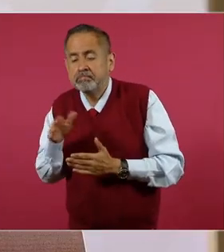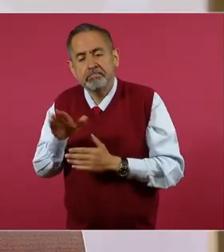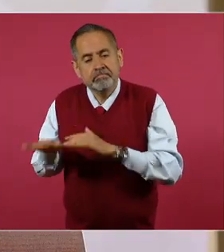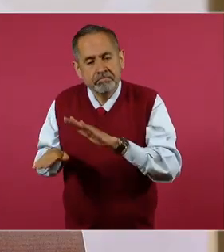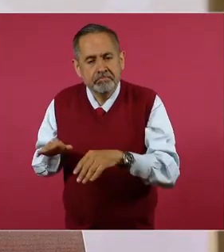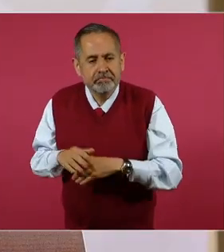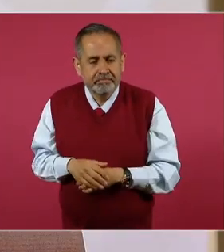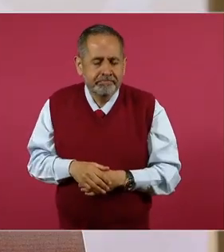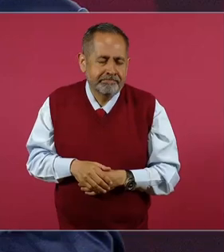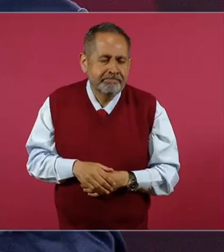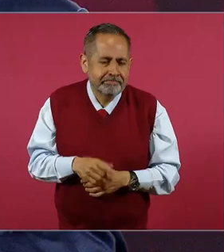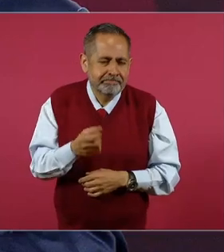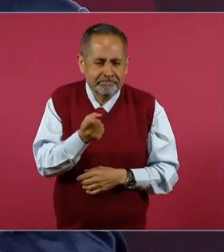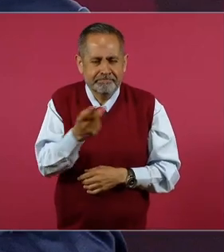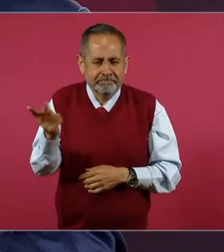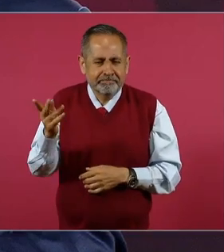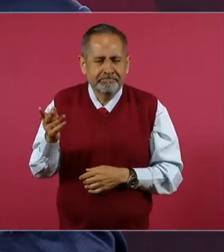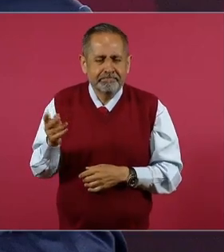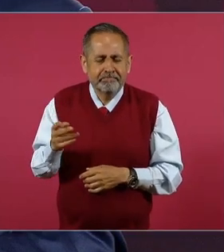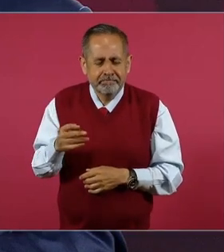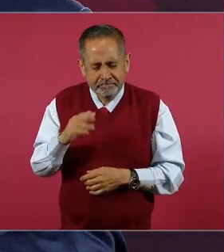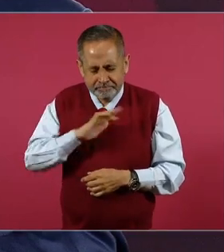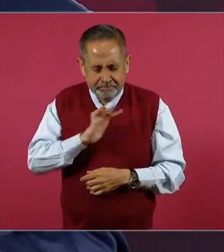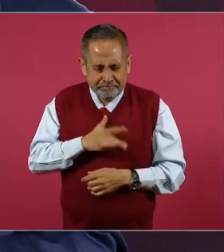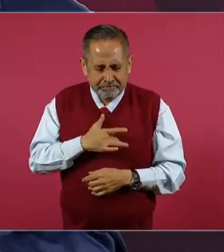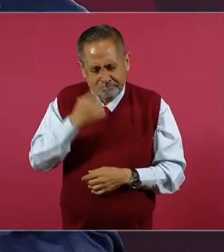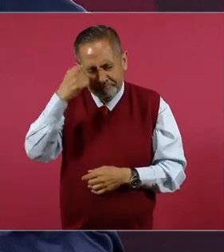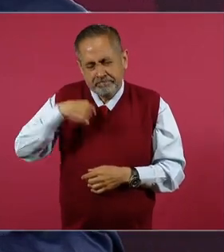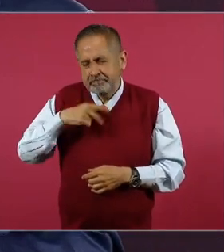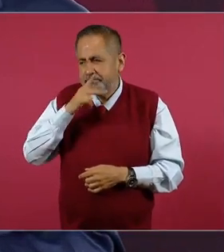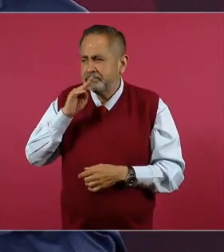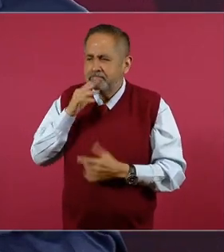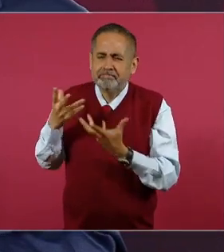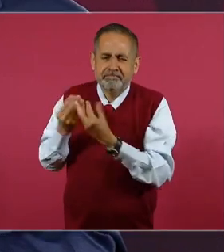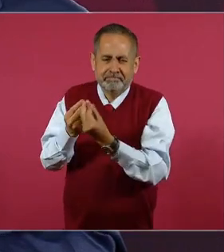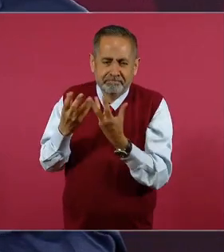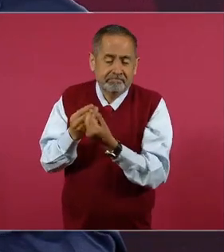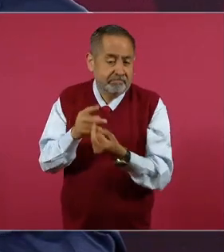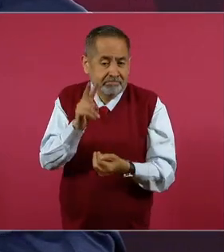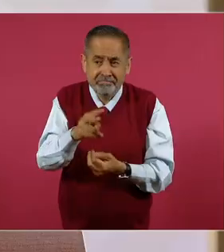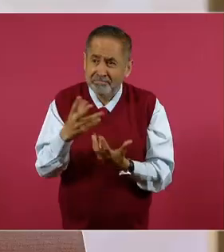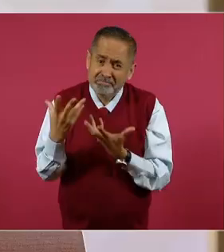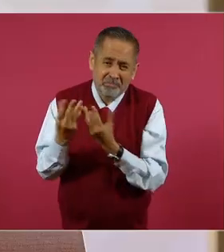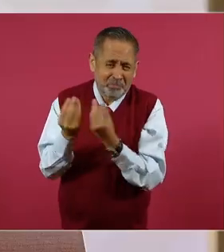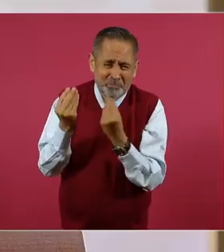Quieren ese recuerdo, pues todos ellos ayudaron,